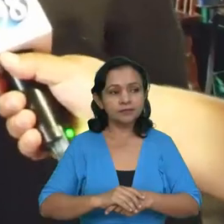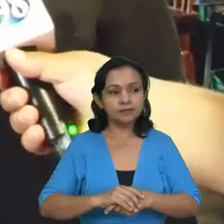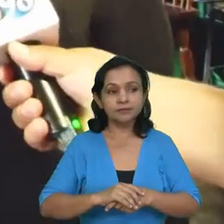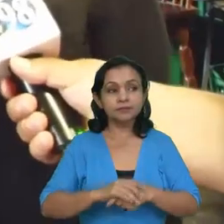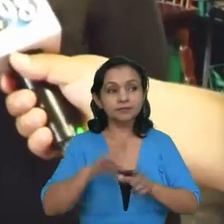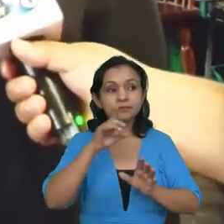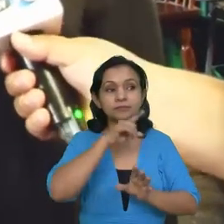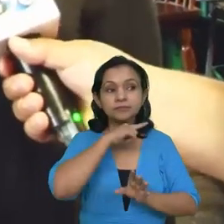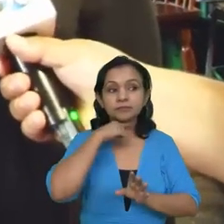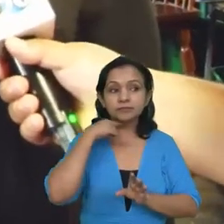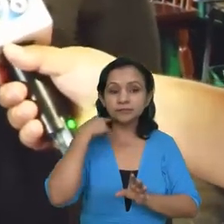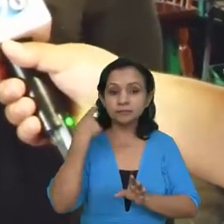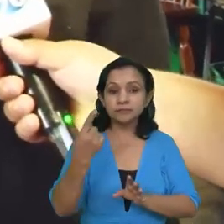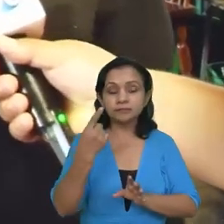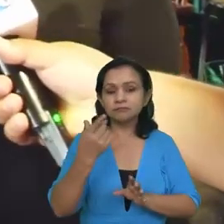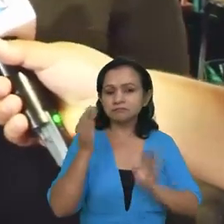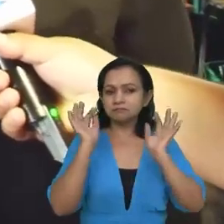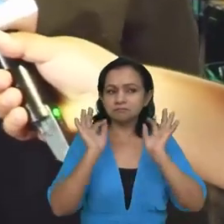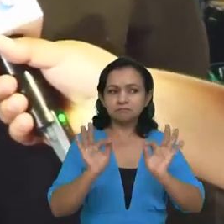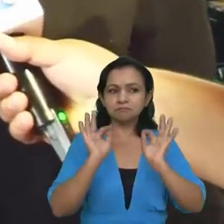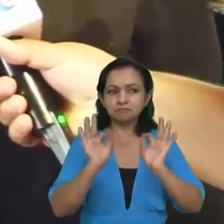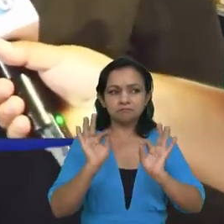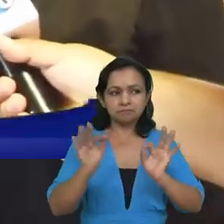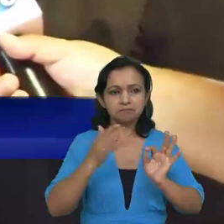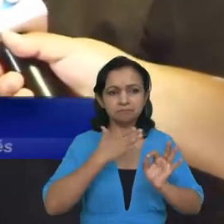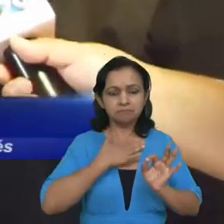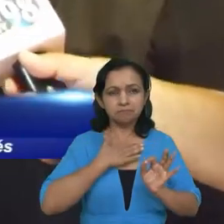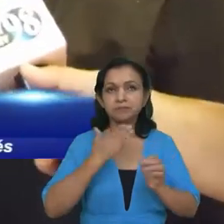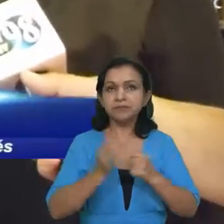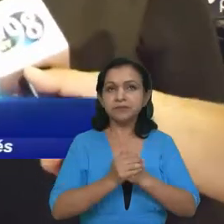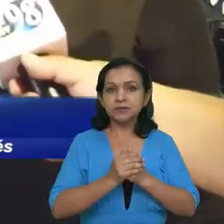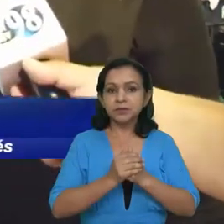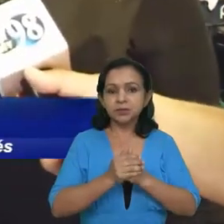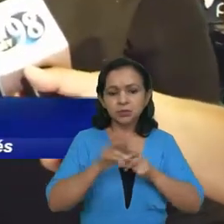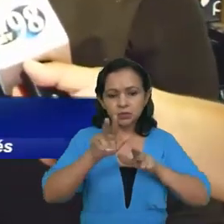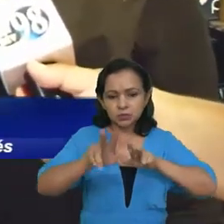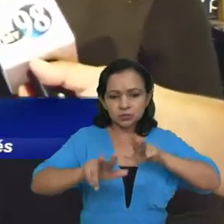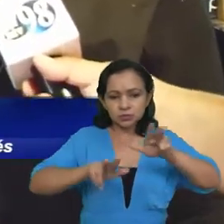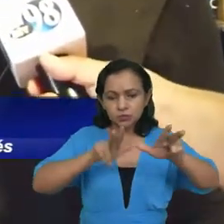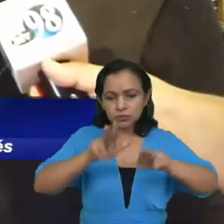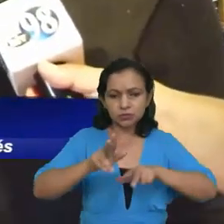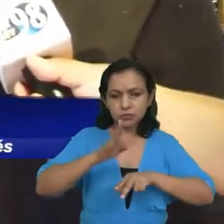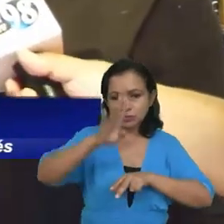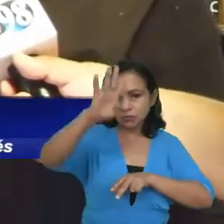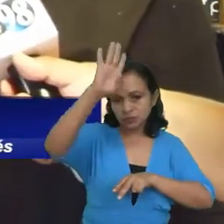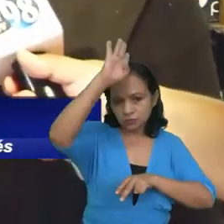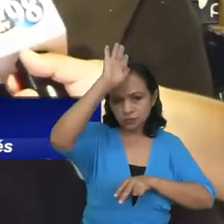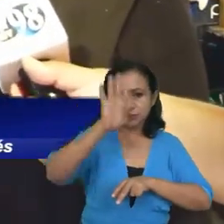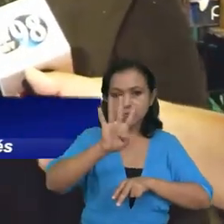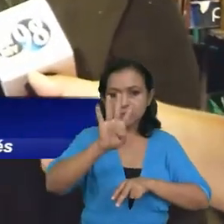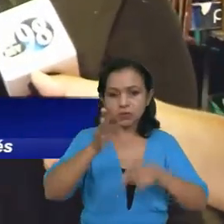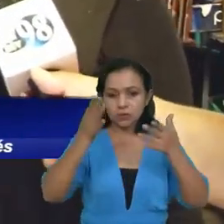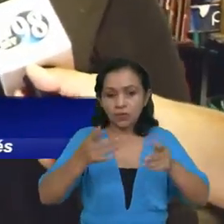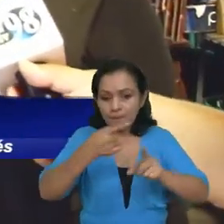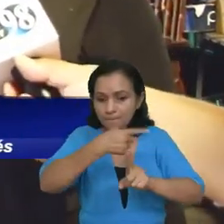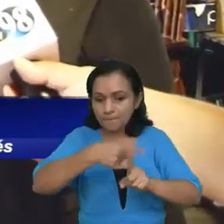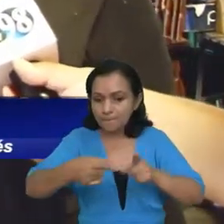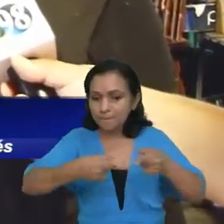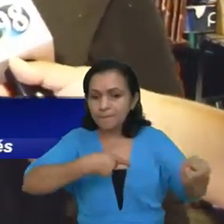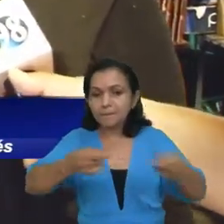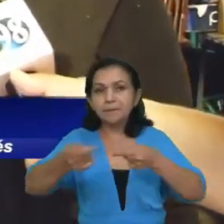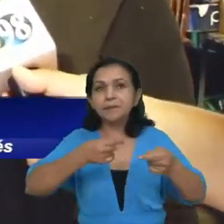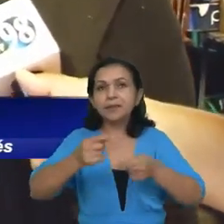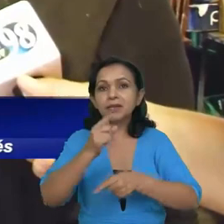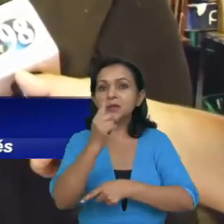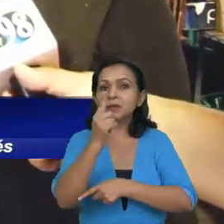la verdad es que me ha ido muy bien hice un perol de iguanas de cuatro libras y gracias a dios pues ya tengo por la mitad de aquí a la una ya